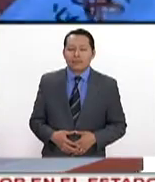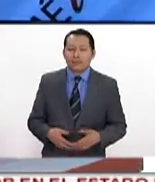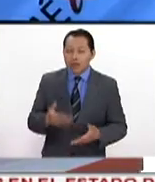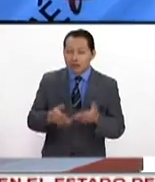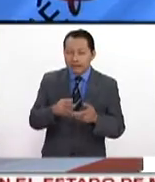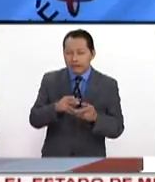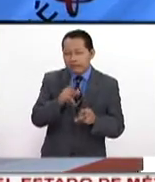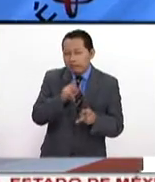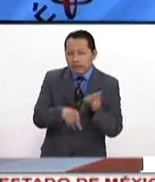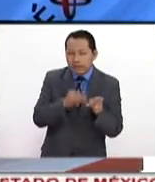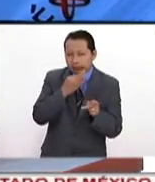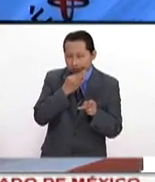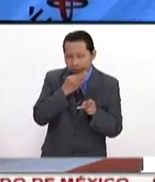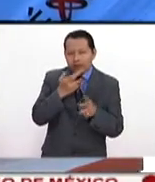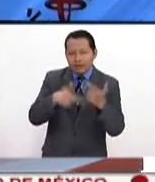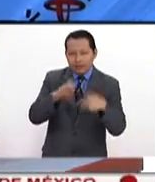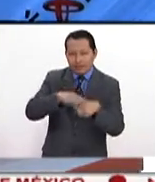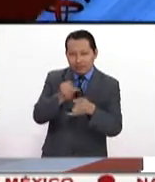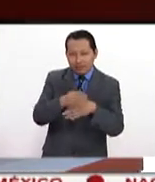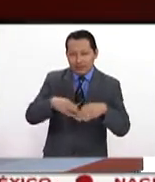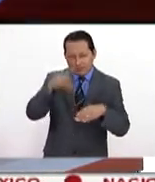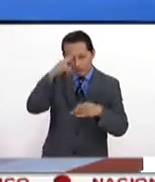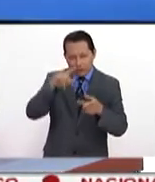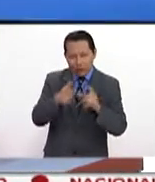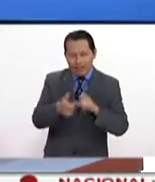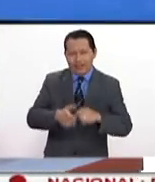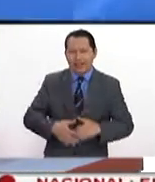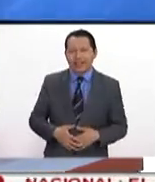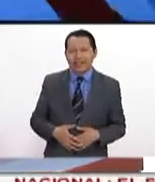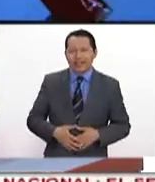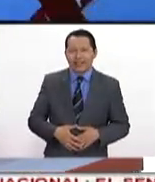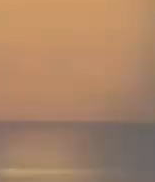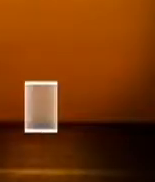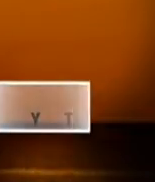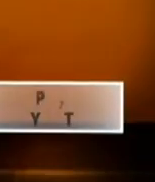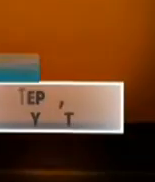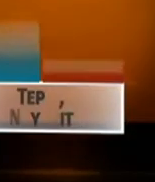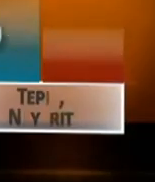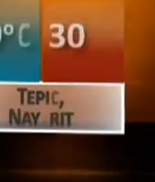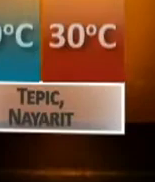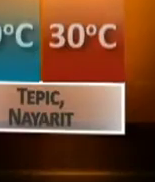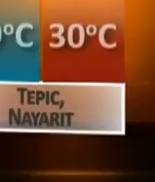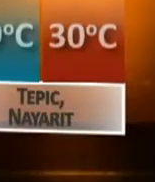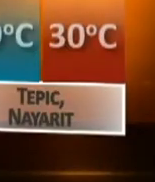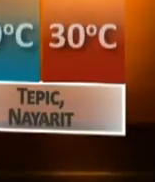Vamos a hacer una breve pausa. Regresamos con más información. Esto es México al Día.